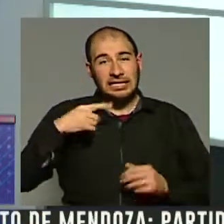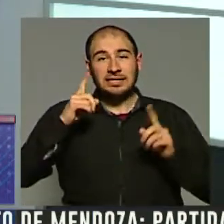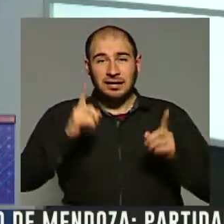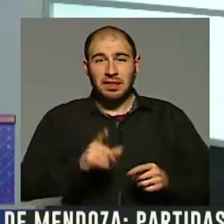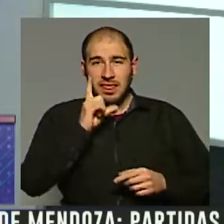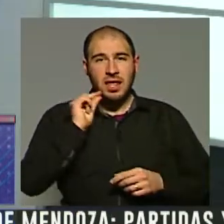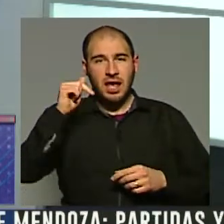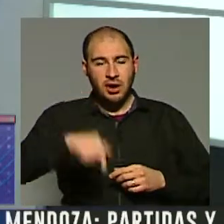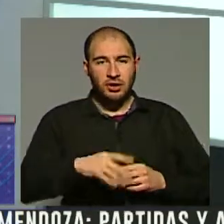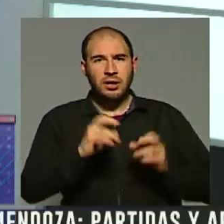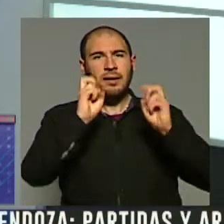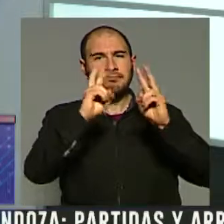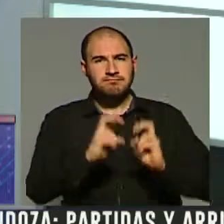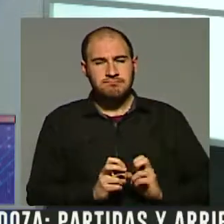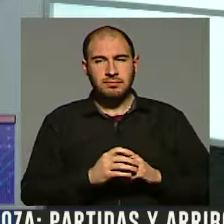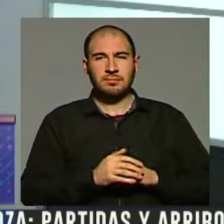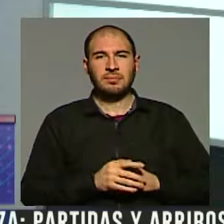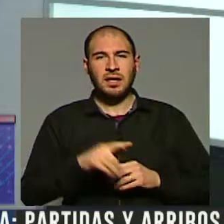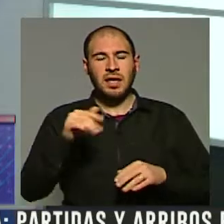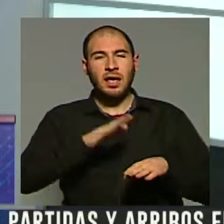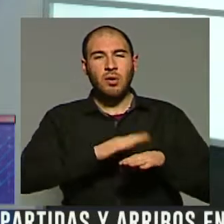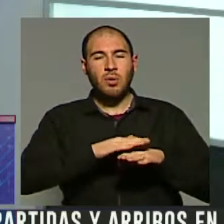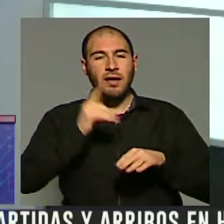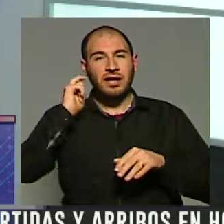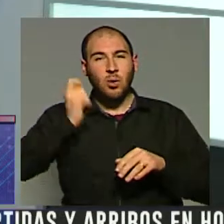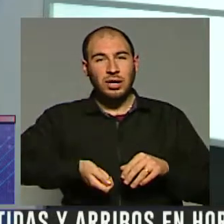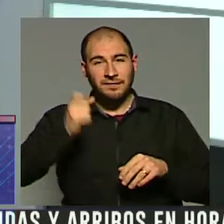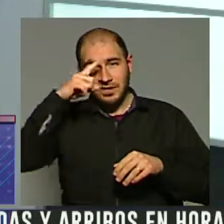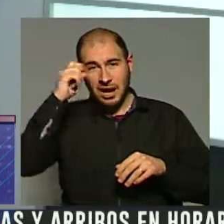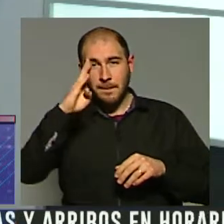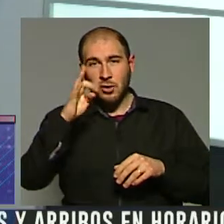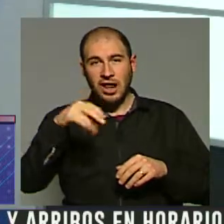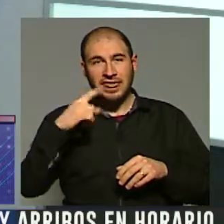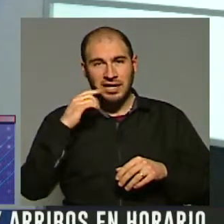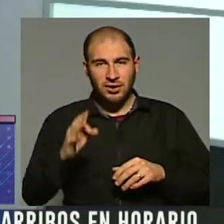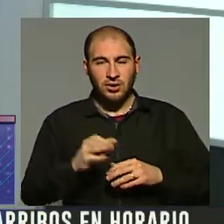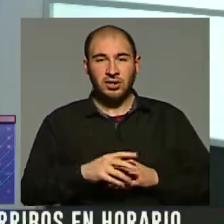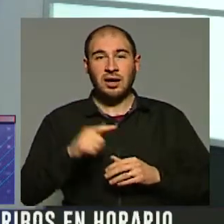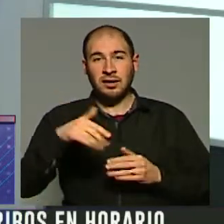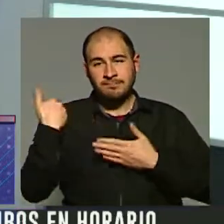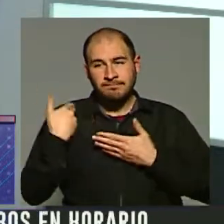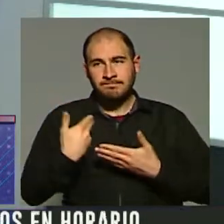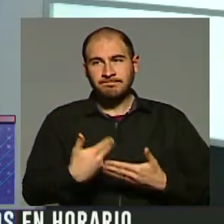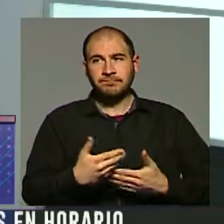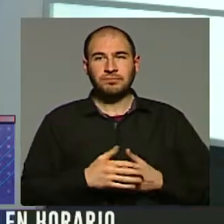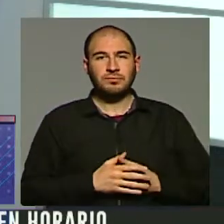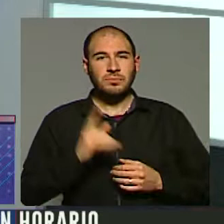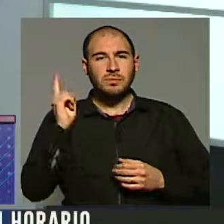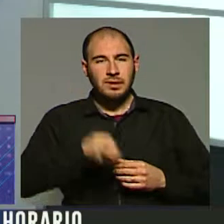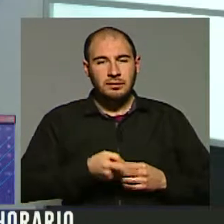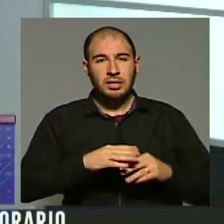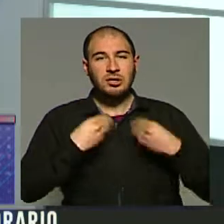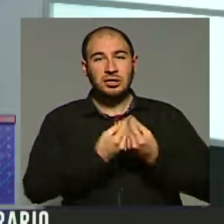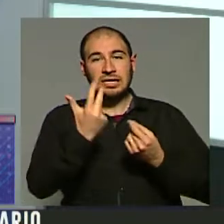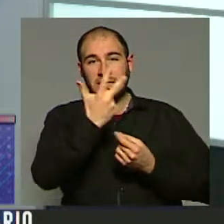jornada de hoy, la investigación que está encabezada por el juez federal Claudio Bonadío, en donde en estos últimos días se ha ordenado un total